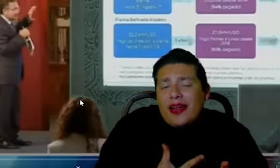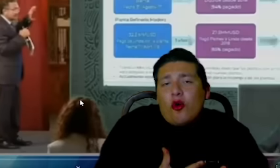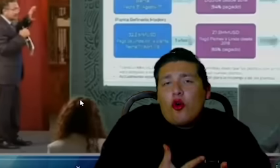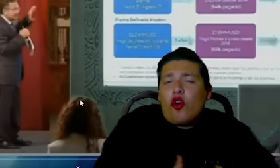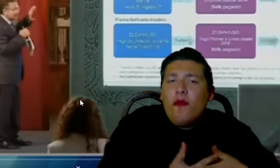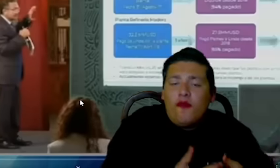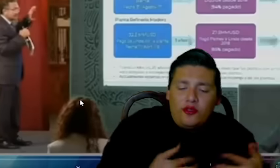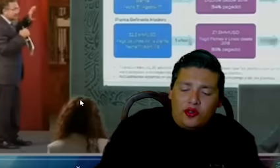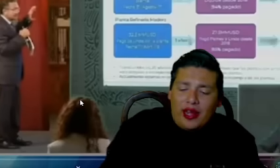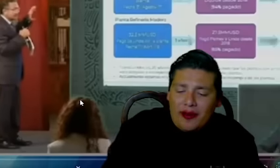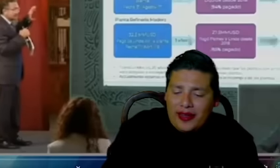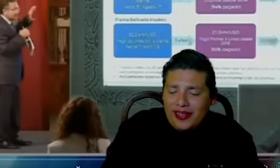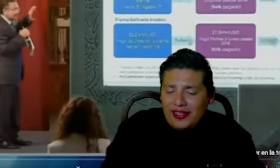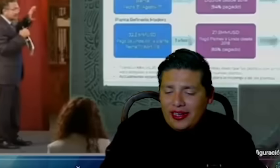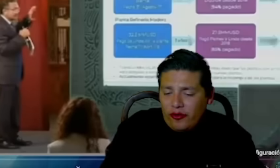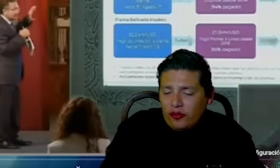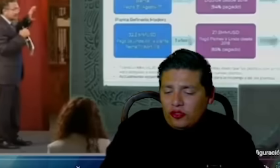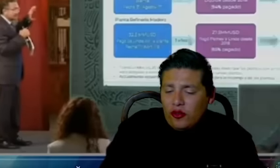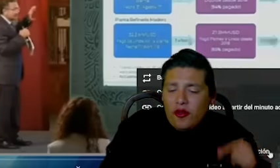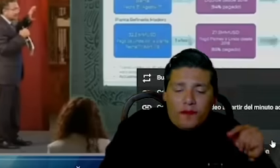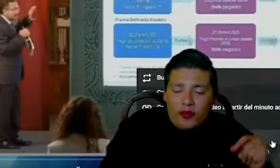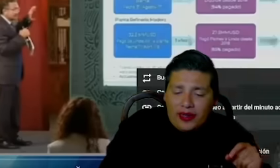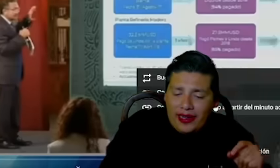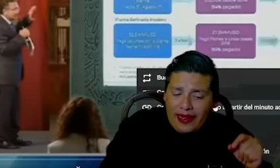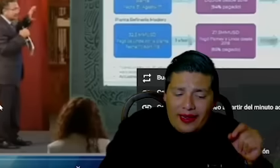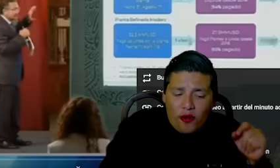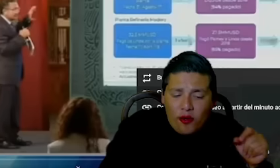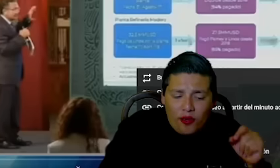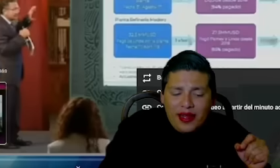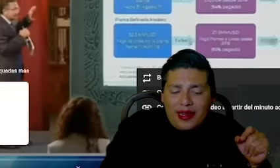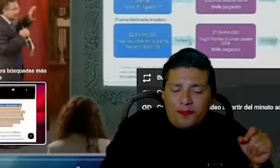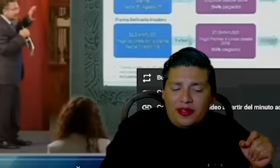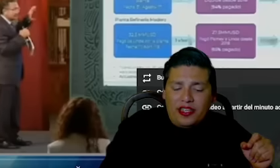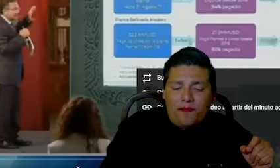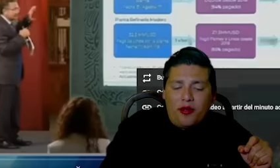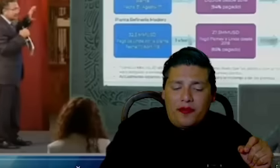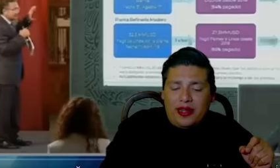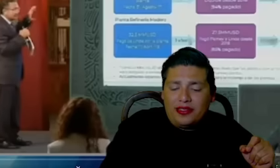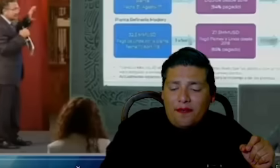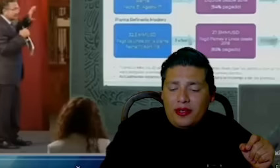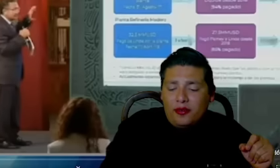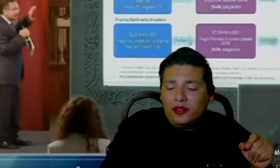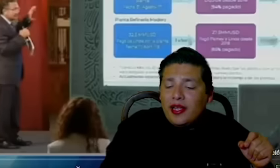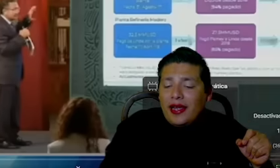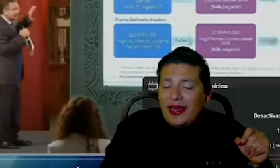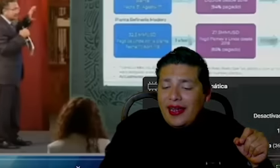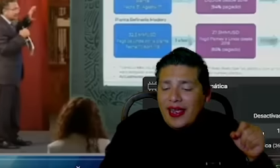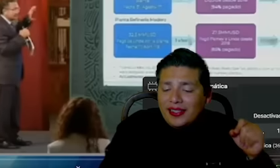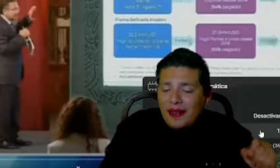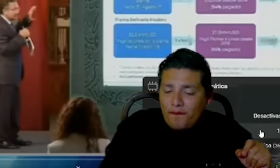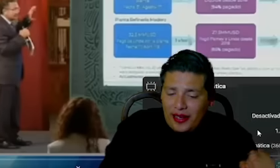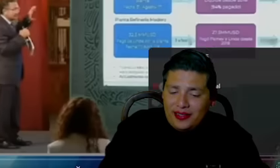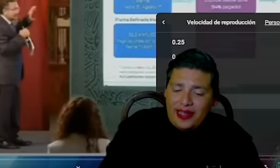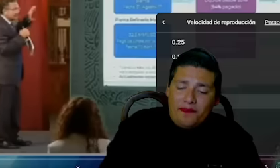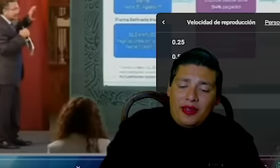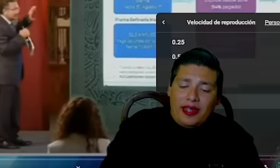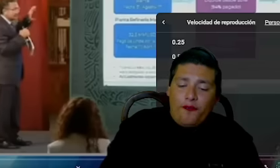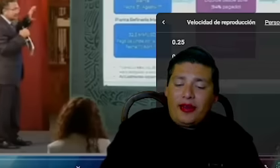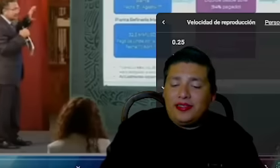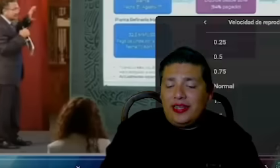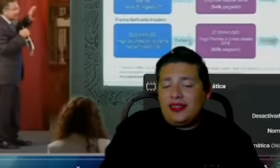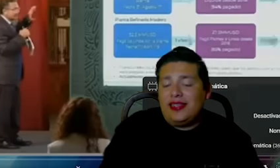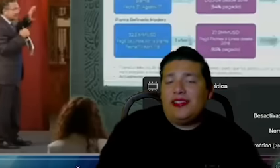por qué o cómo funcionaba este negocio, porque como lo dije al principio, amigas y amigos, esta